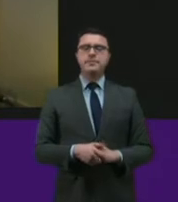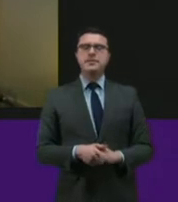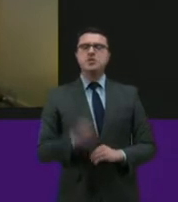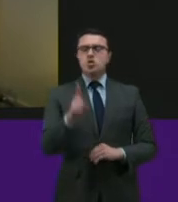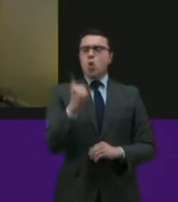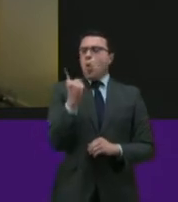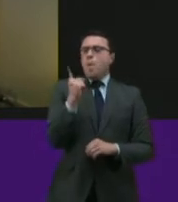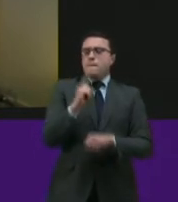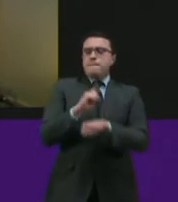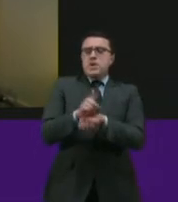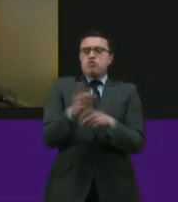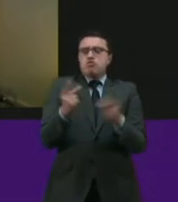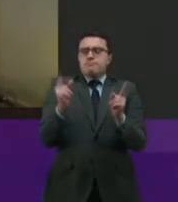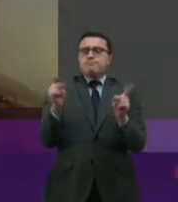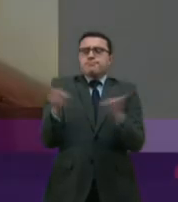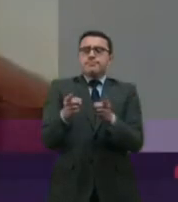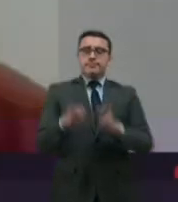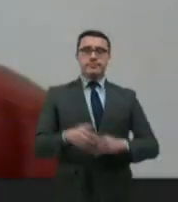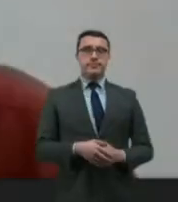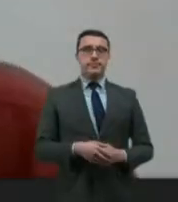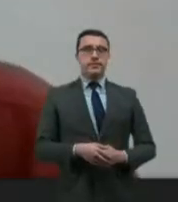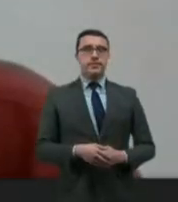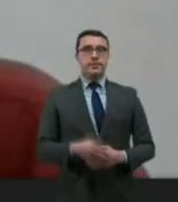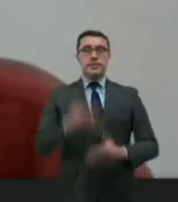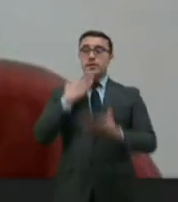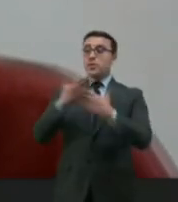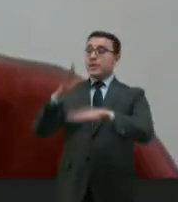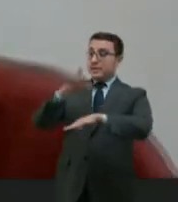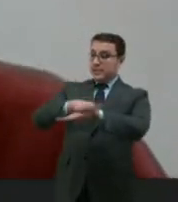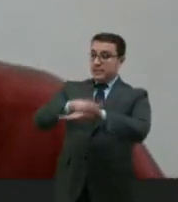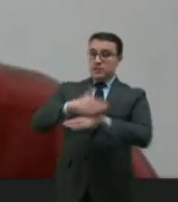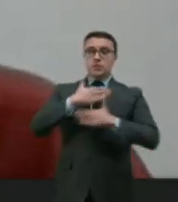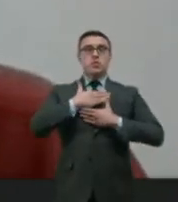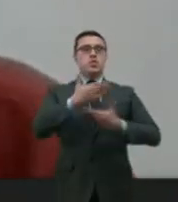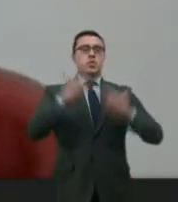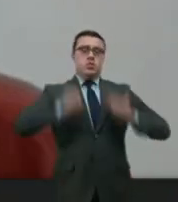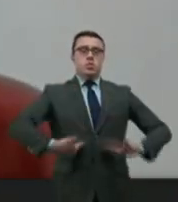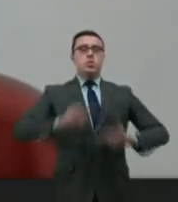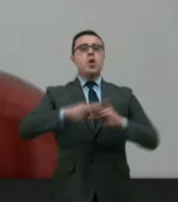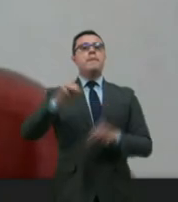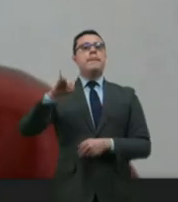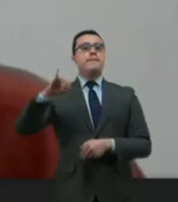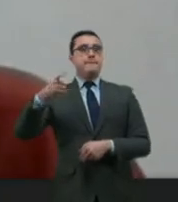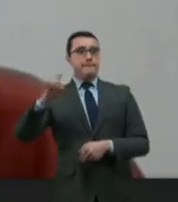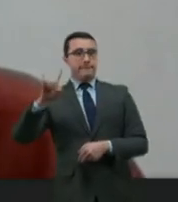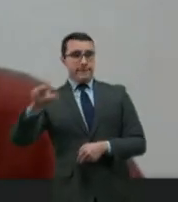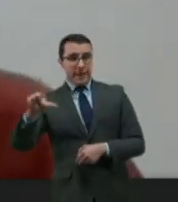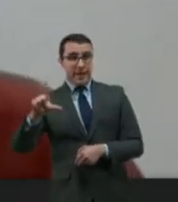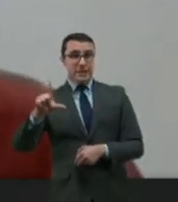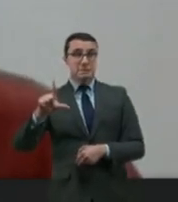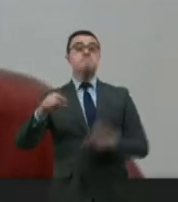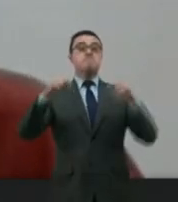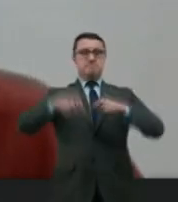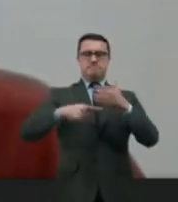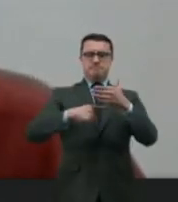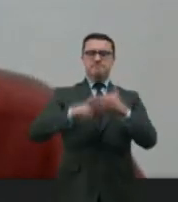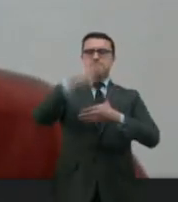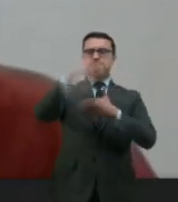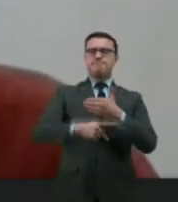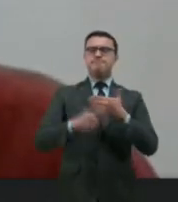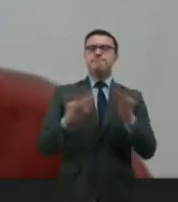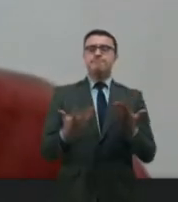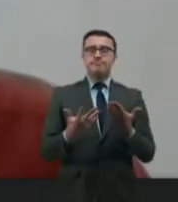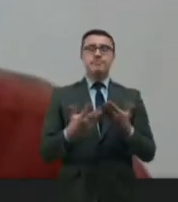Bueno, buenas tardes, mucho gusto. Mi nombre es Miguel Celis y el proyecto de nosotros es una aplicación